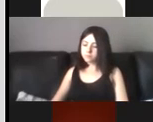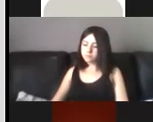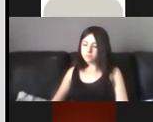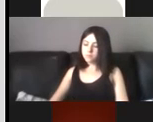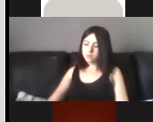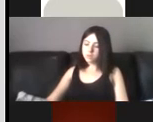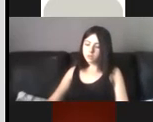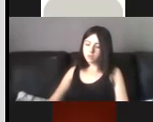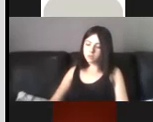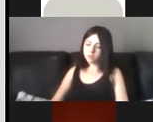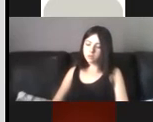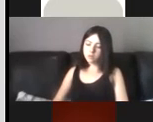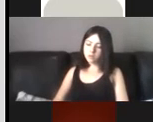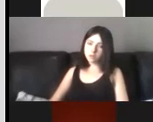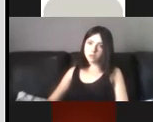al momento de informar.